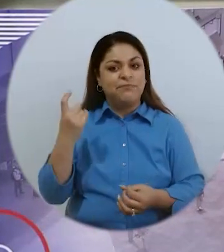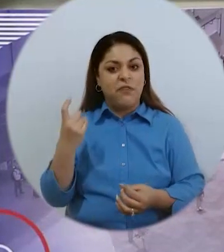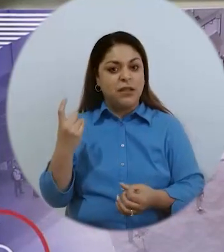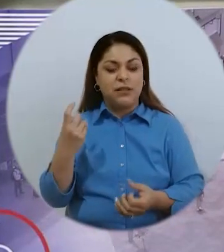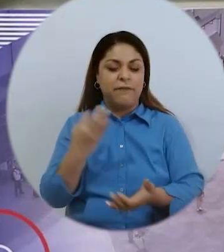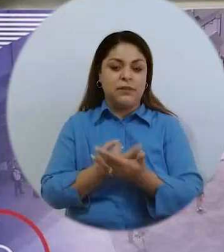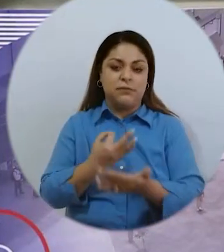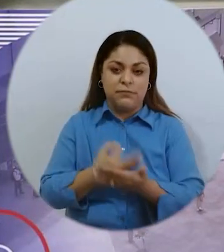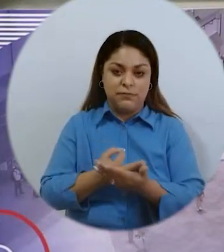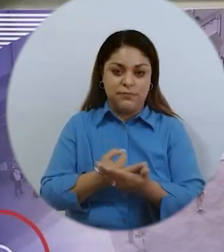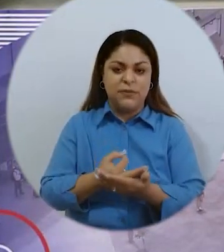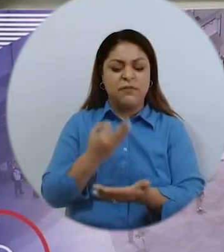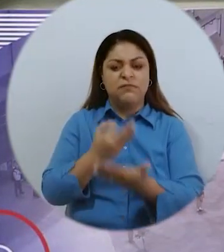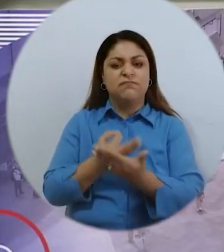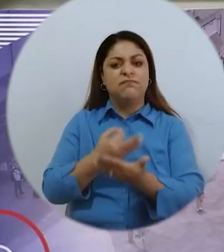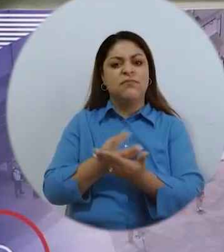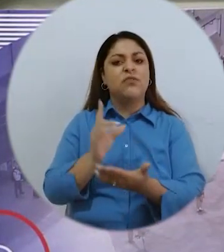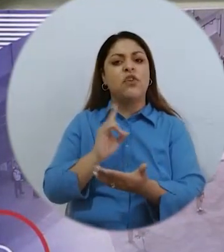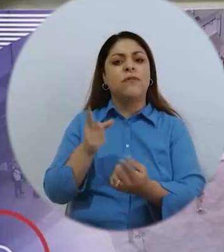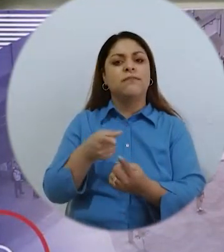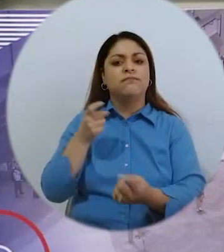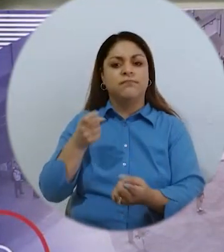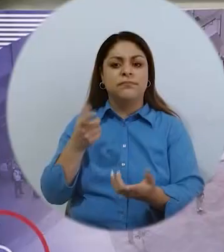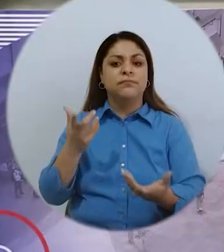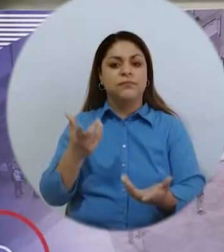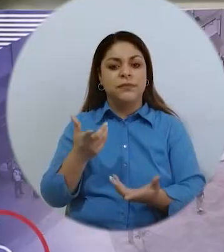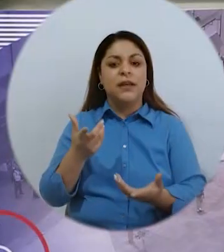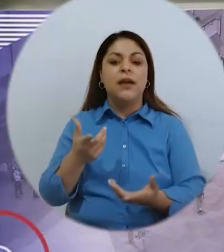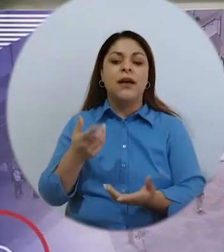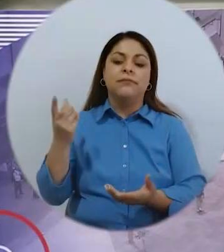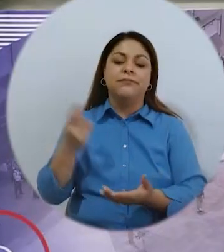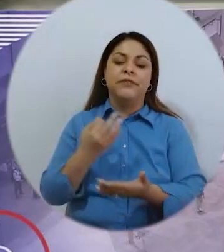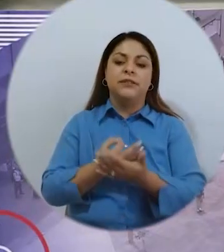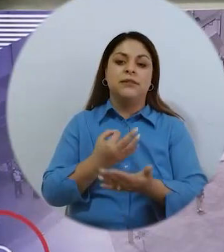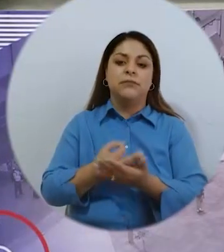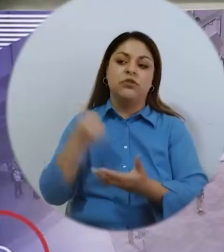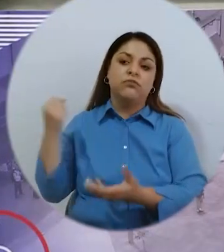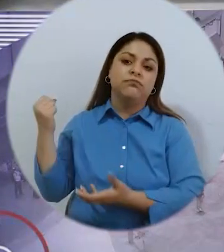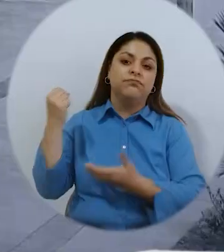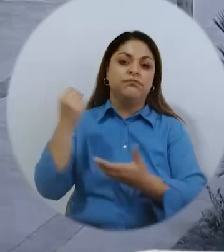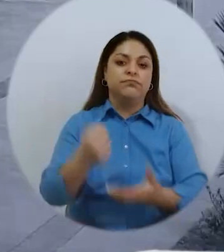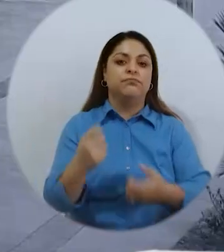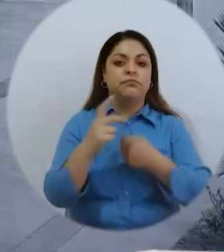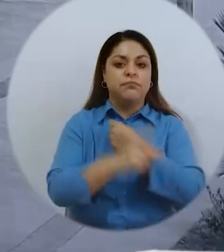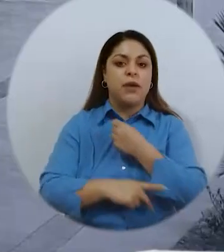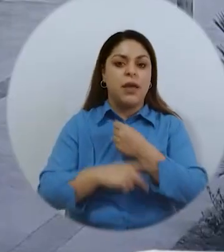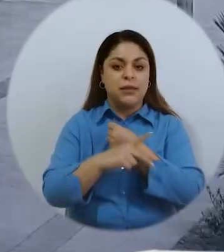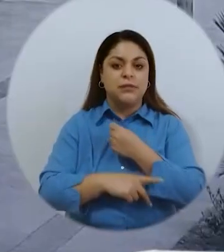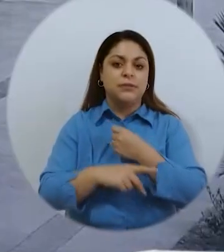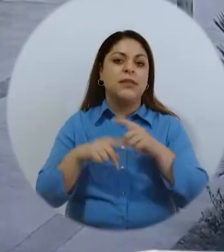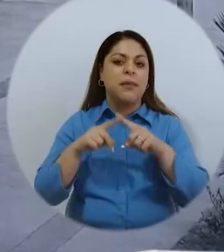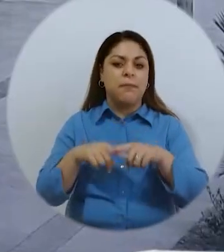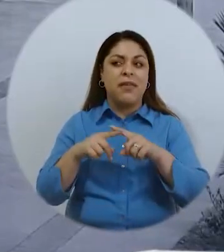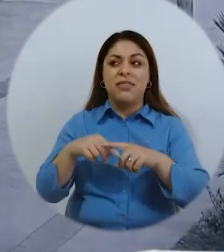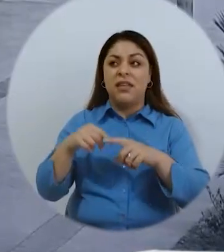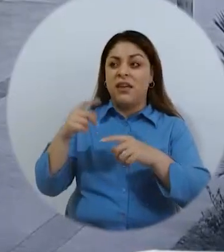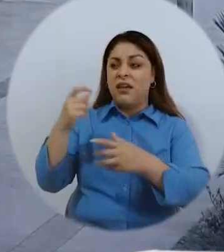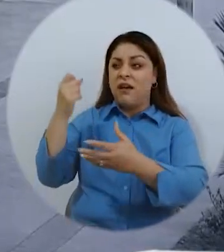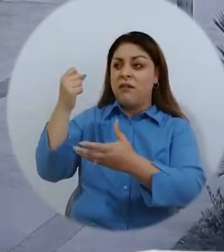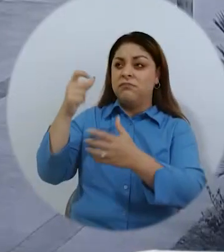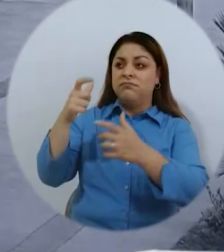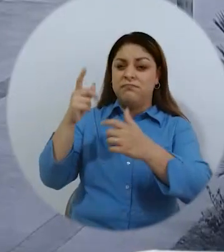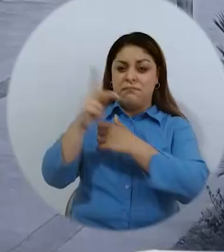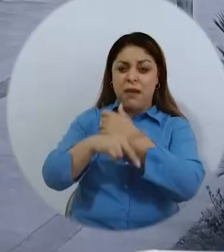de financiamiento. ¿Y de dónde viene ese financiamiento? La gran cantidad de ese financiamiento viene de países y es proporcional a qué tan grandes sean